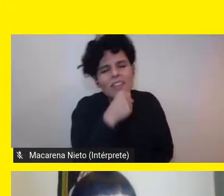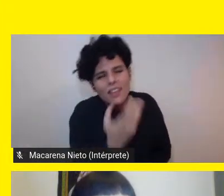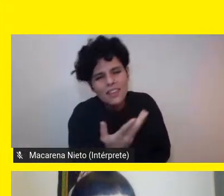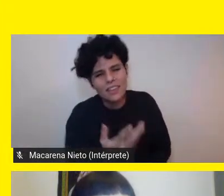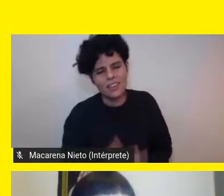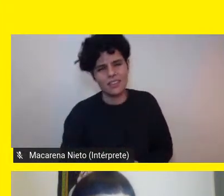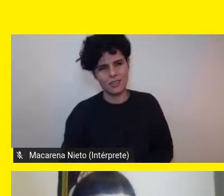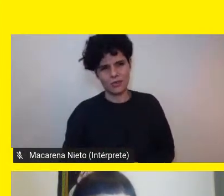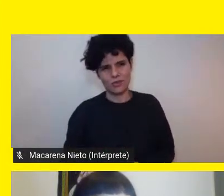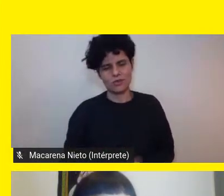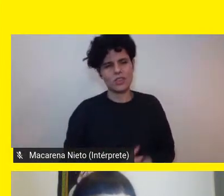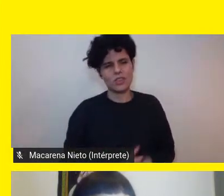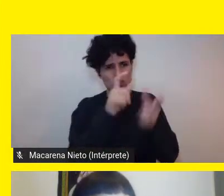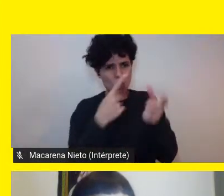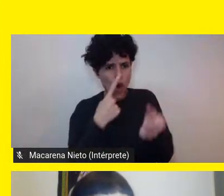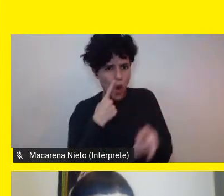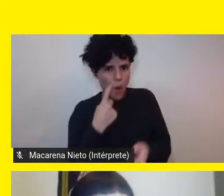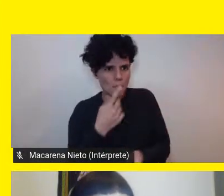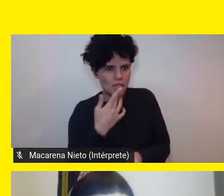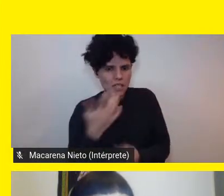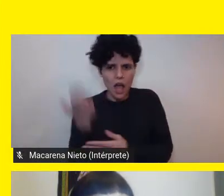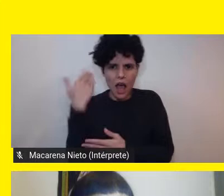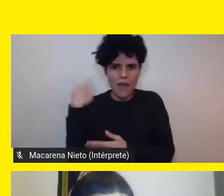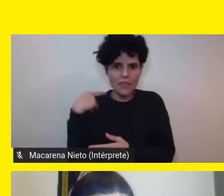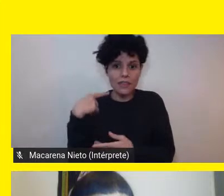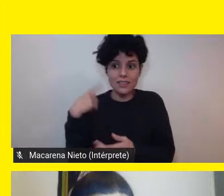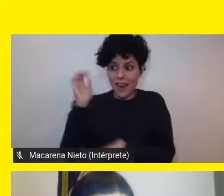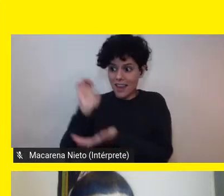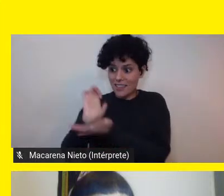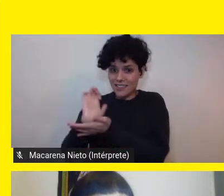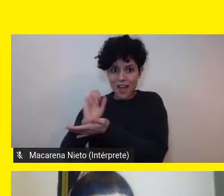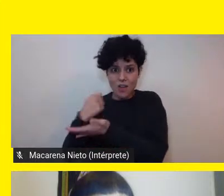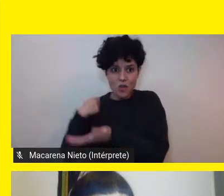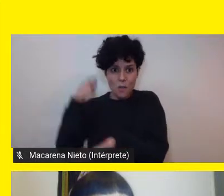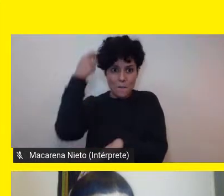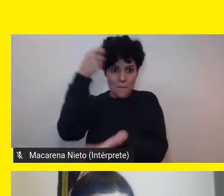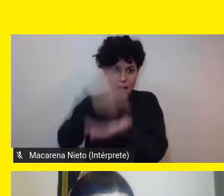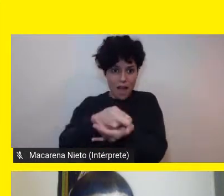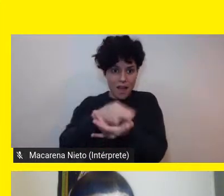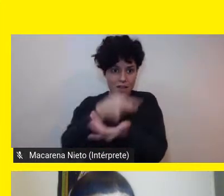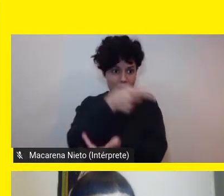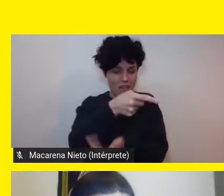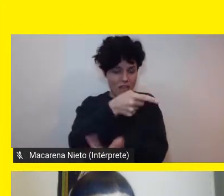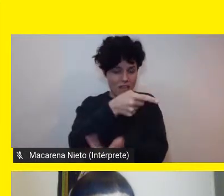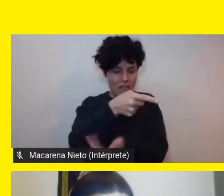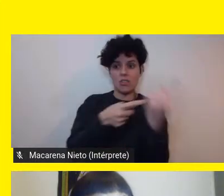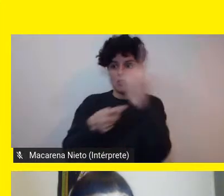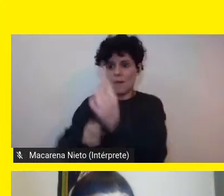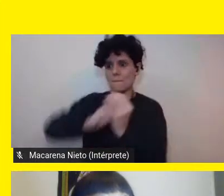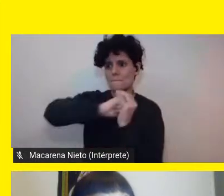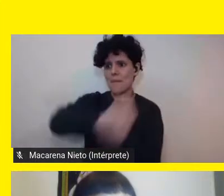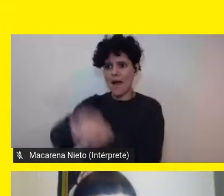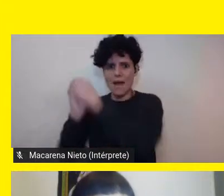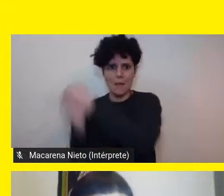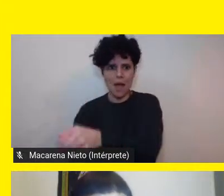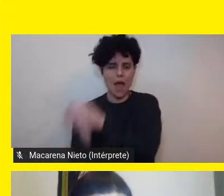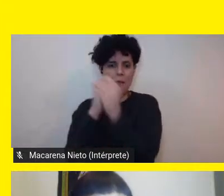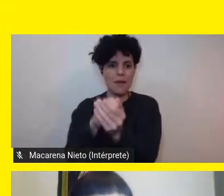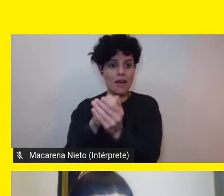a estos hombres que actuaron pagados por el Estado, que convierte su crimen